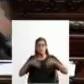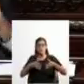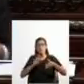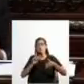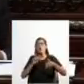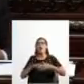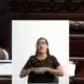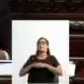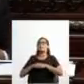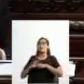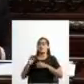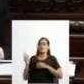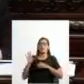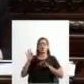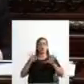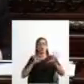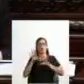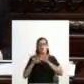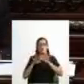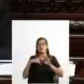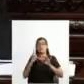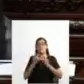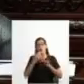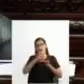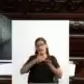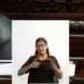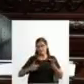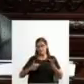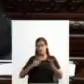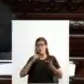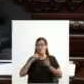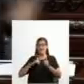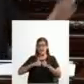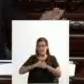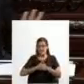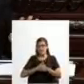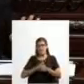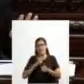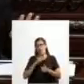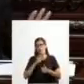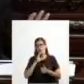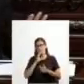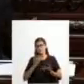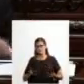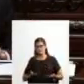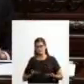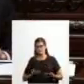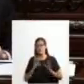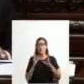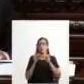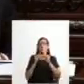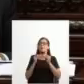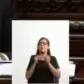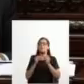No con los amigos que cuando vamos a la lista de sus ascriptos además es un poema. Los